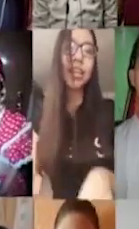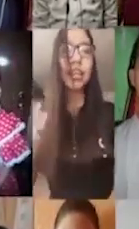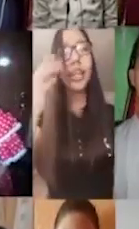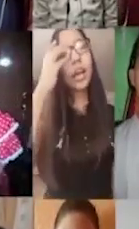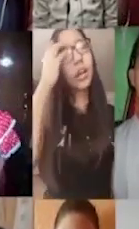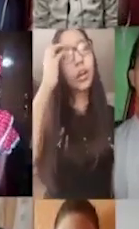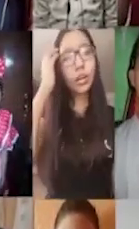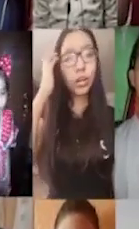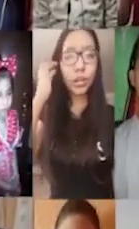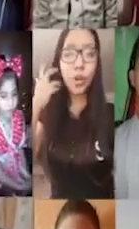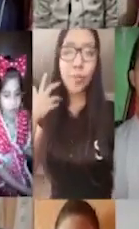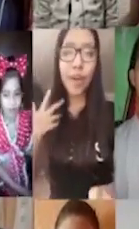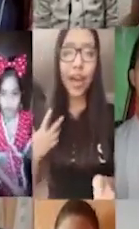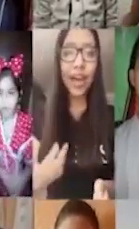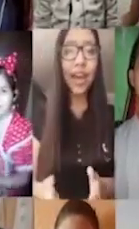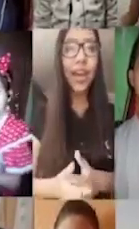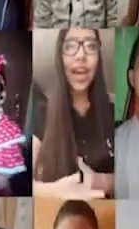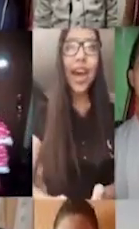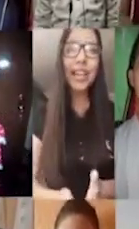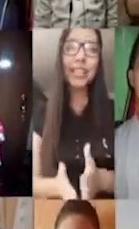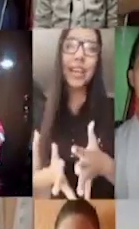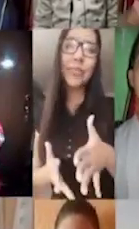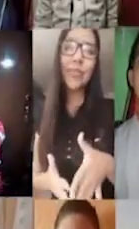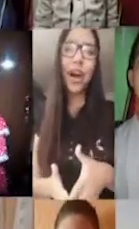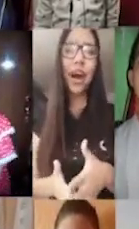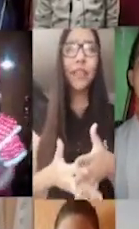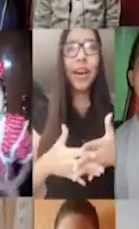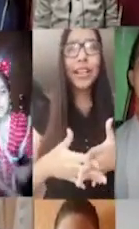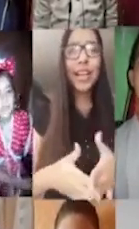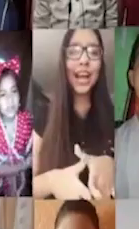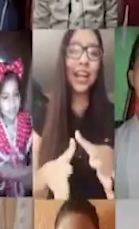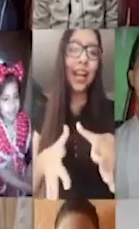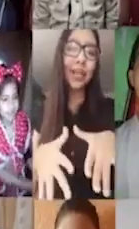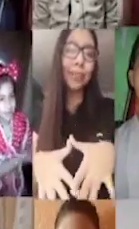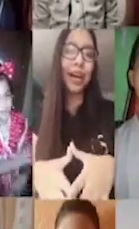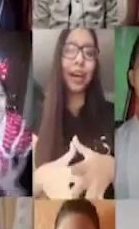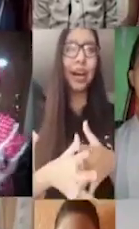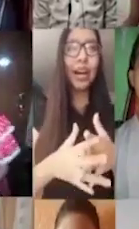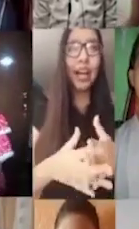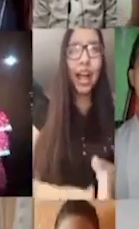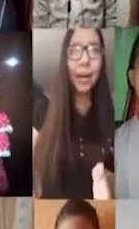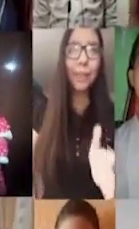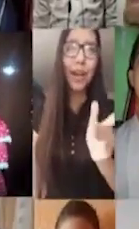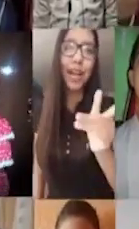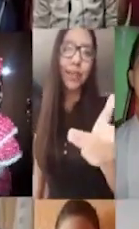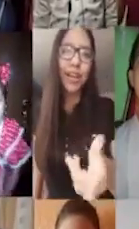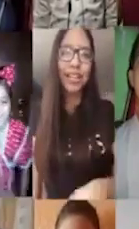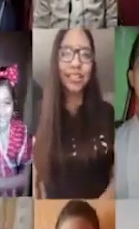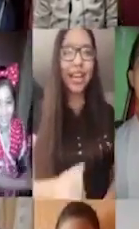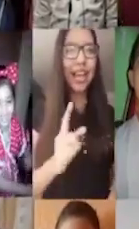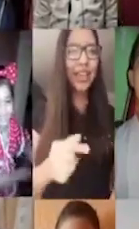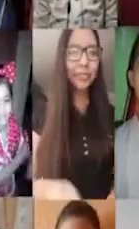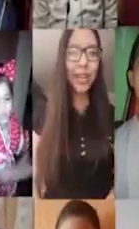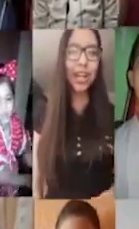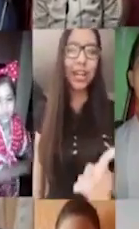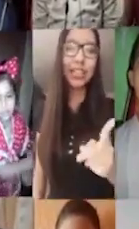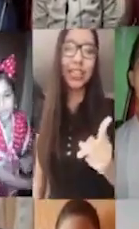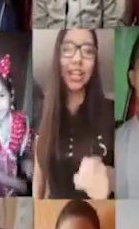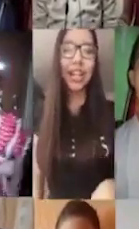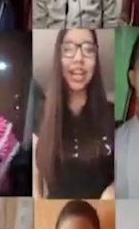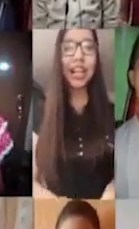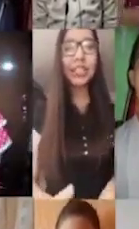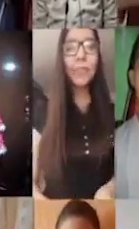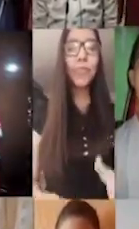La negrita cucurumbe se fue a bañar al mar para ver si las